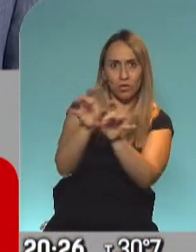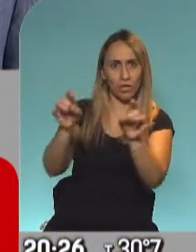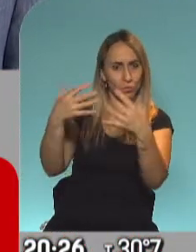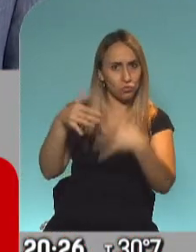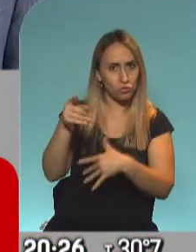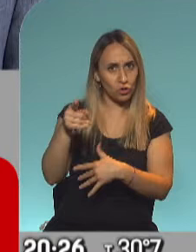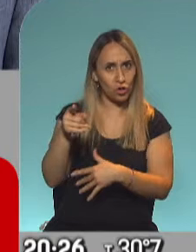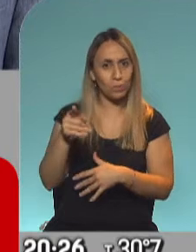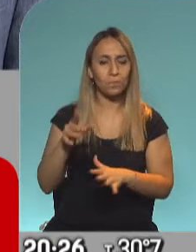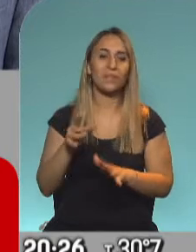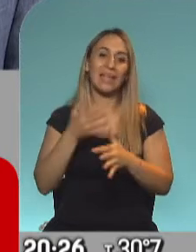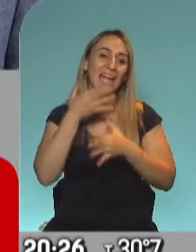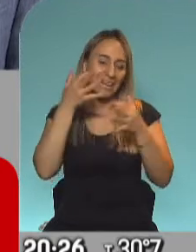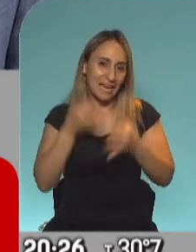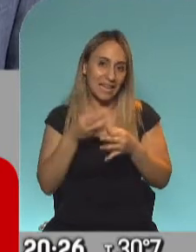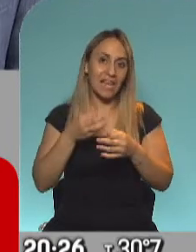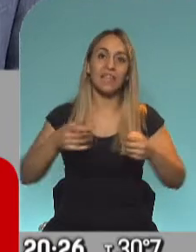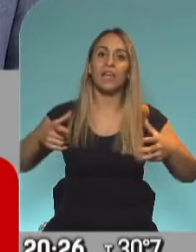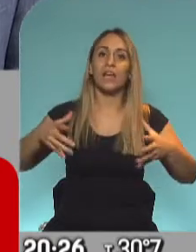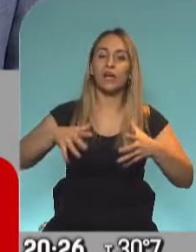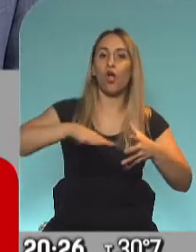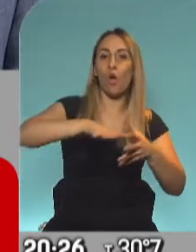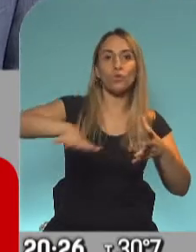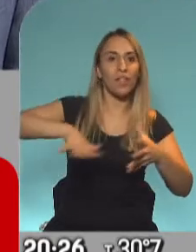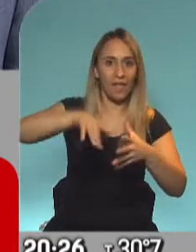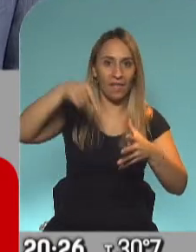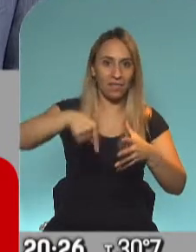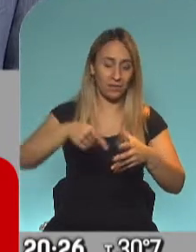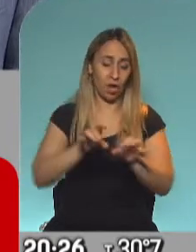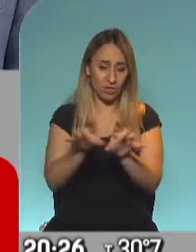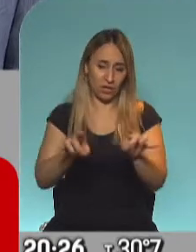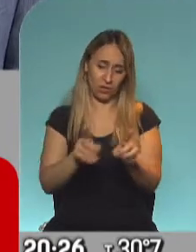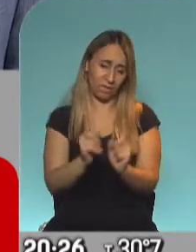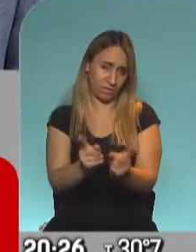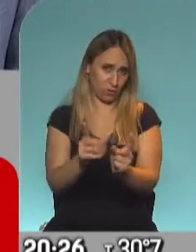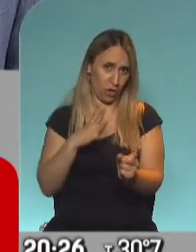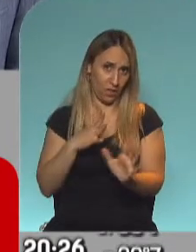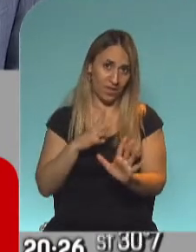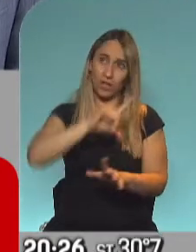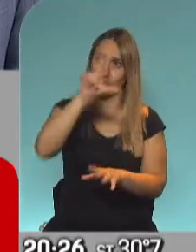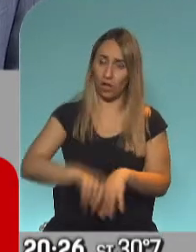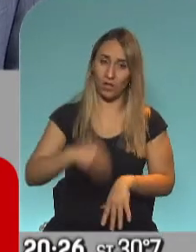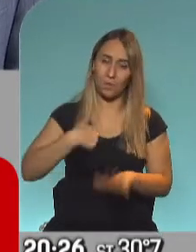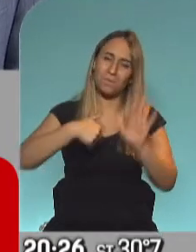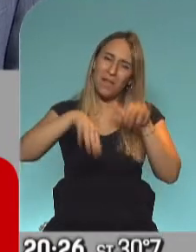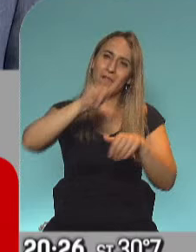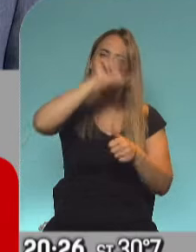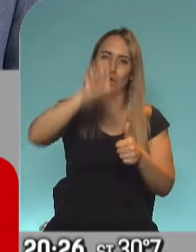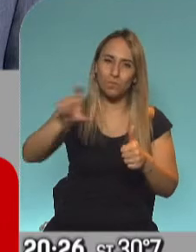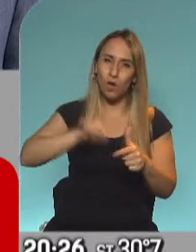Sí, transmisión comunitaria en realidad no se ha ido del país. Hoy prácticamente existe en toda la Argentina, a lo mejor en Formosa o en Misiones,